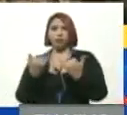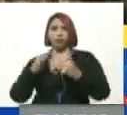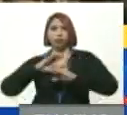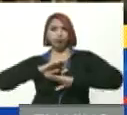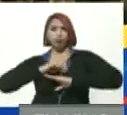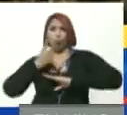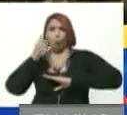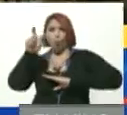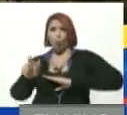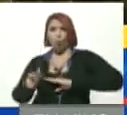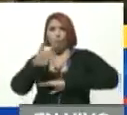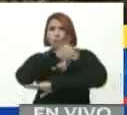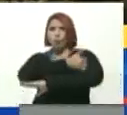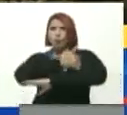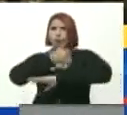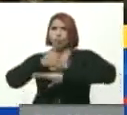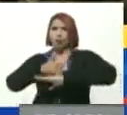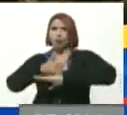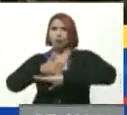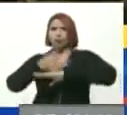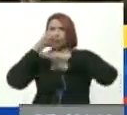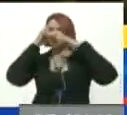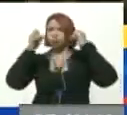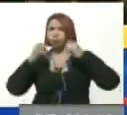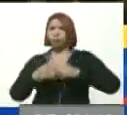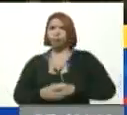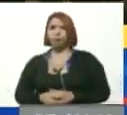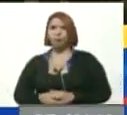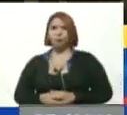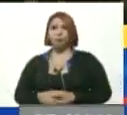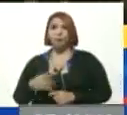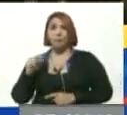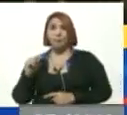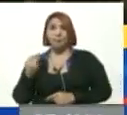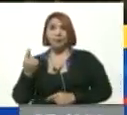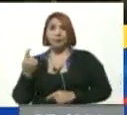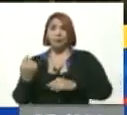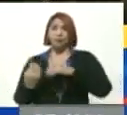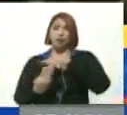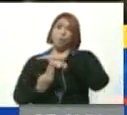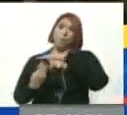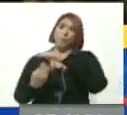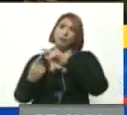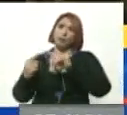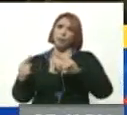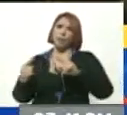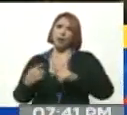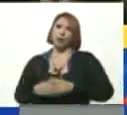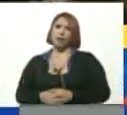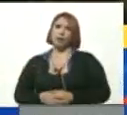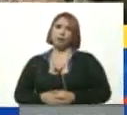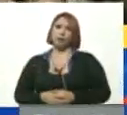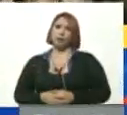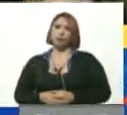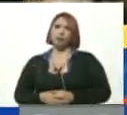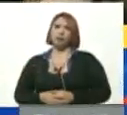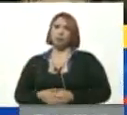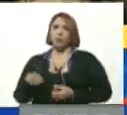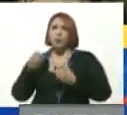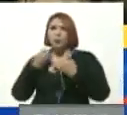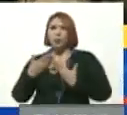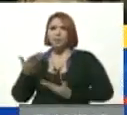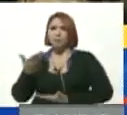un funcionario diplomático que es un principio básico para regular todas las relaciones o las buenas